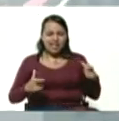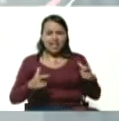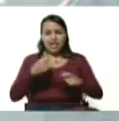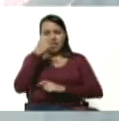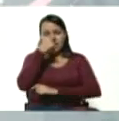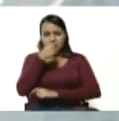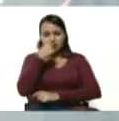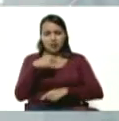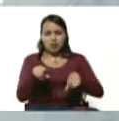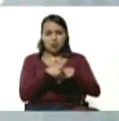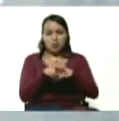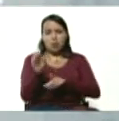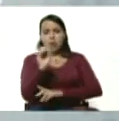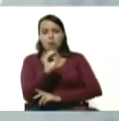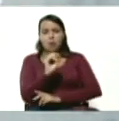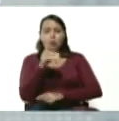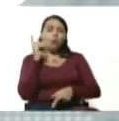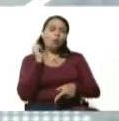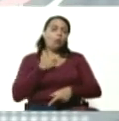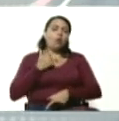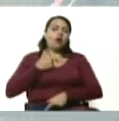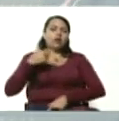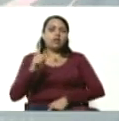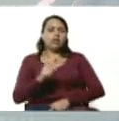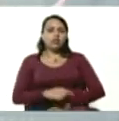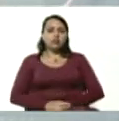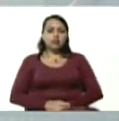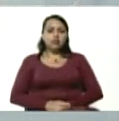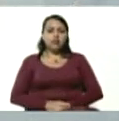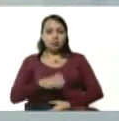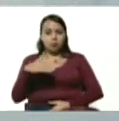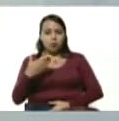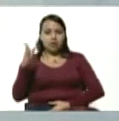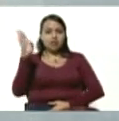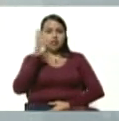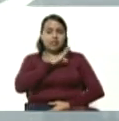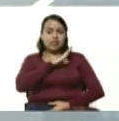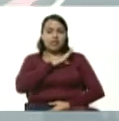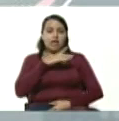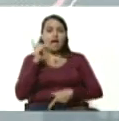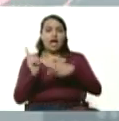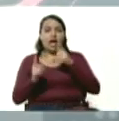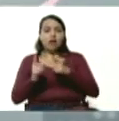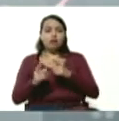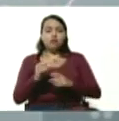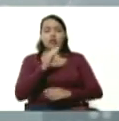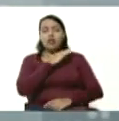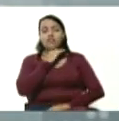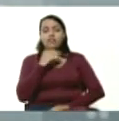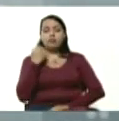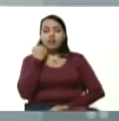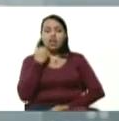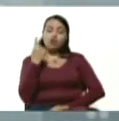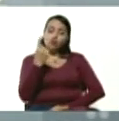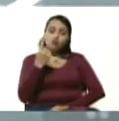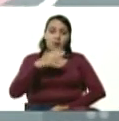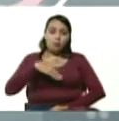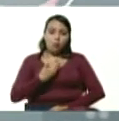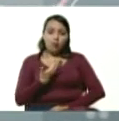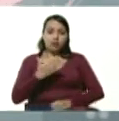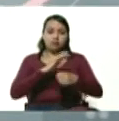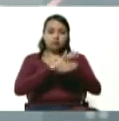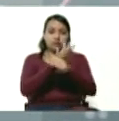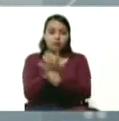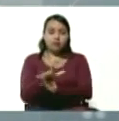cualquier otro de los síntomas que le haga pensar que puede tener algún tipo de enfermedad una de ellas la infección